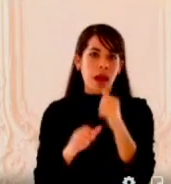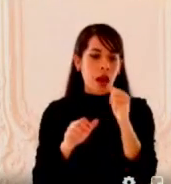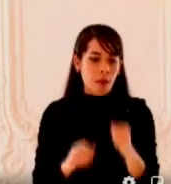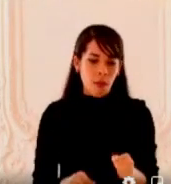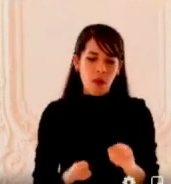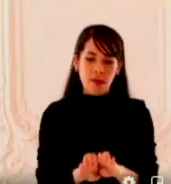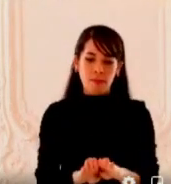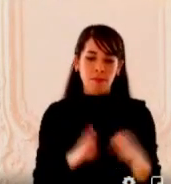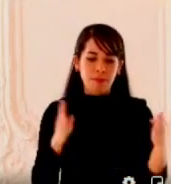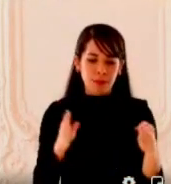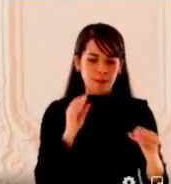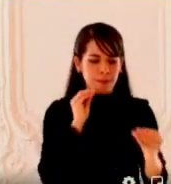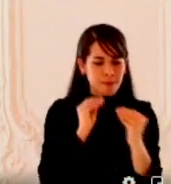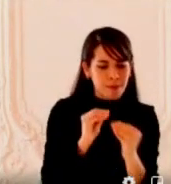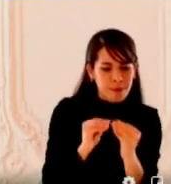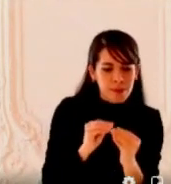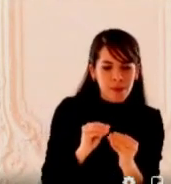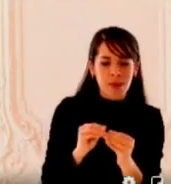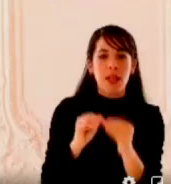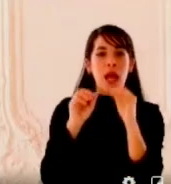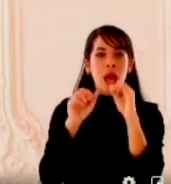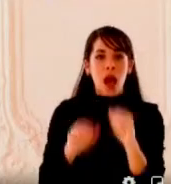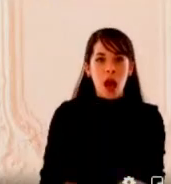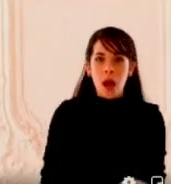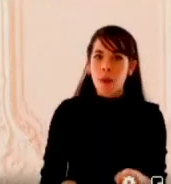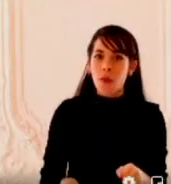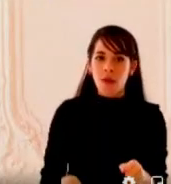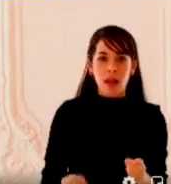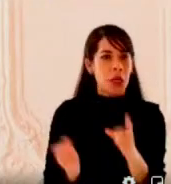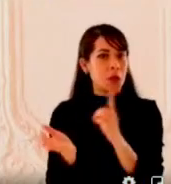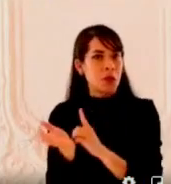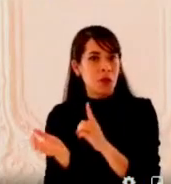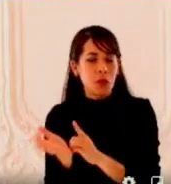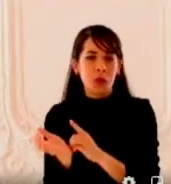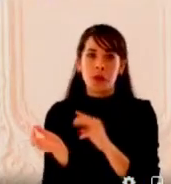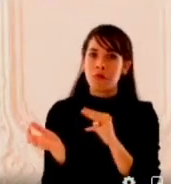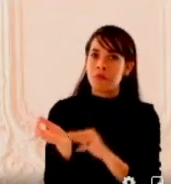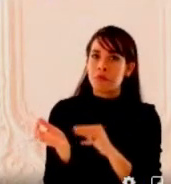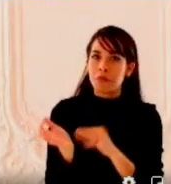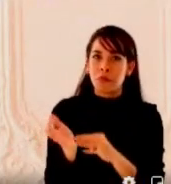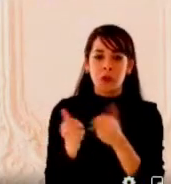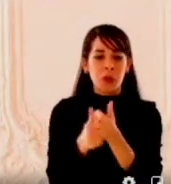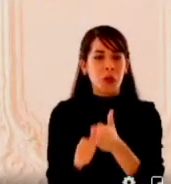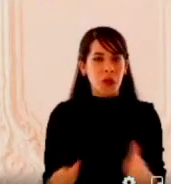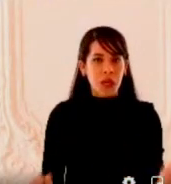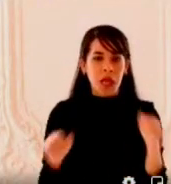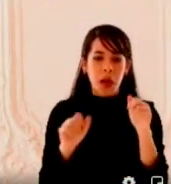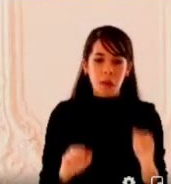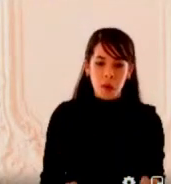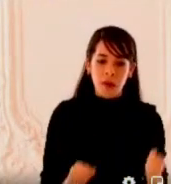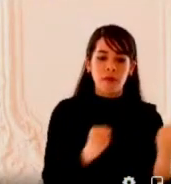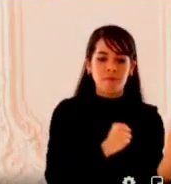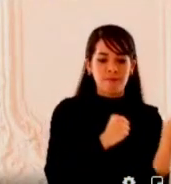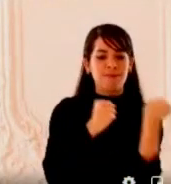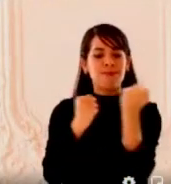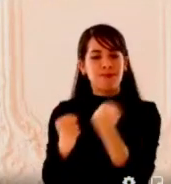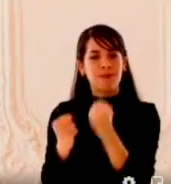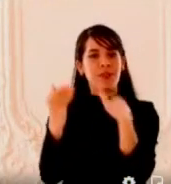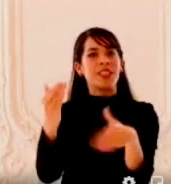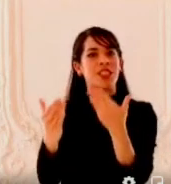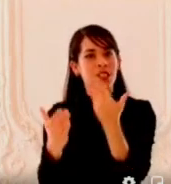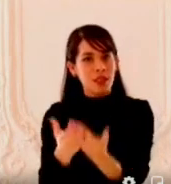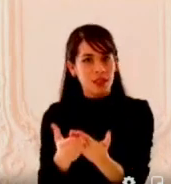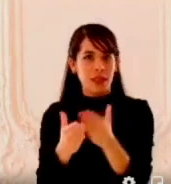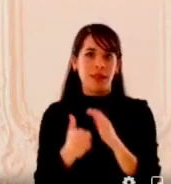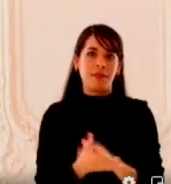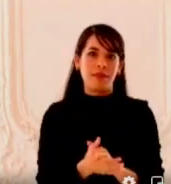hospitales, puedan llegar a los médicos, puedan llegar a su destino, al que tengan que llegar. Si habían desprendimientos que no contaban con medidas